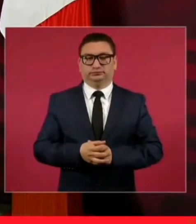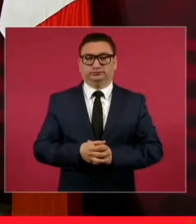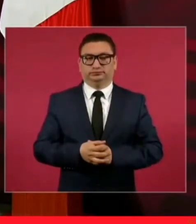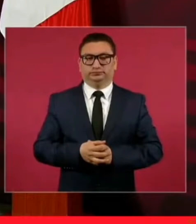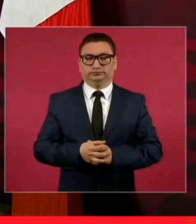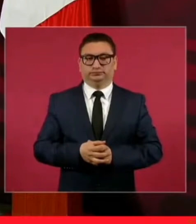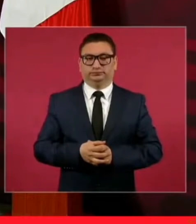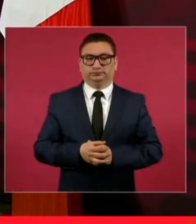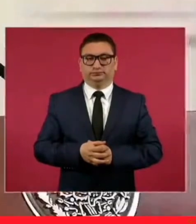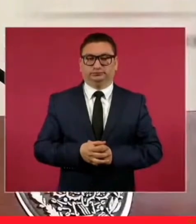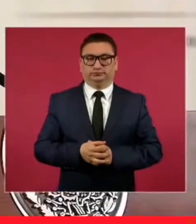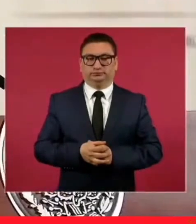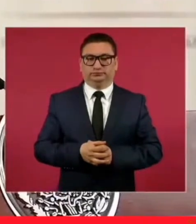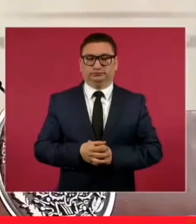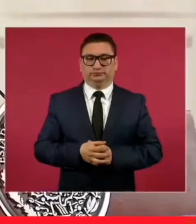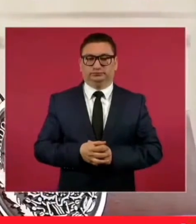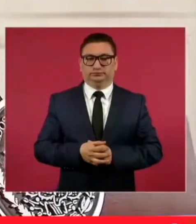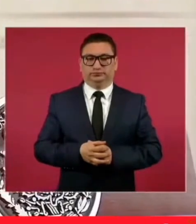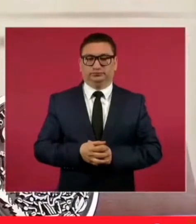en